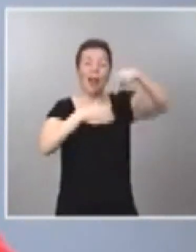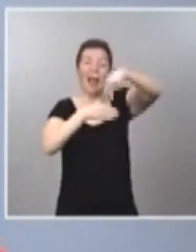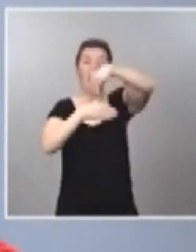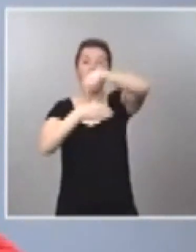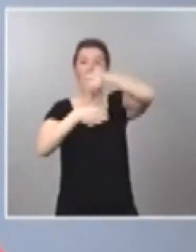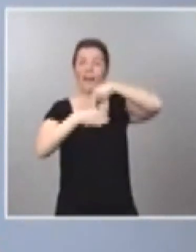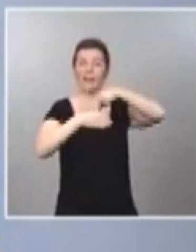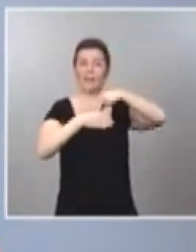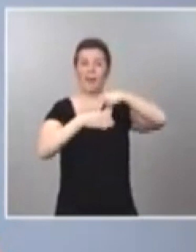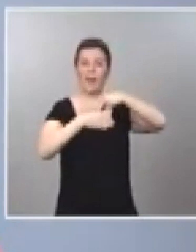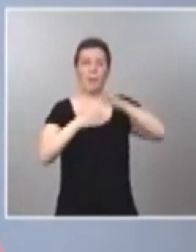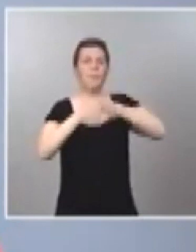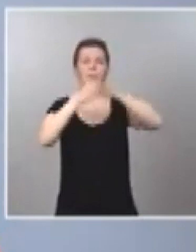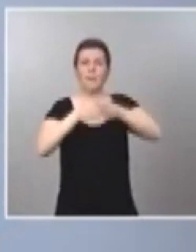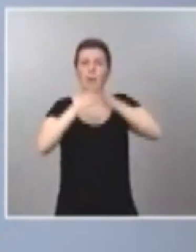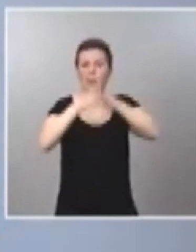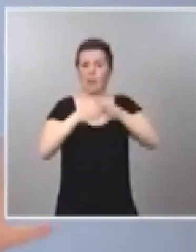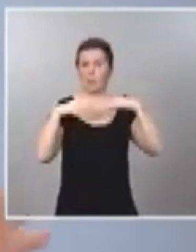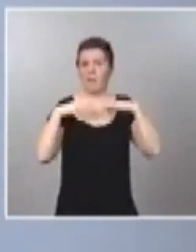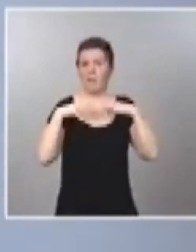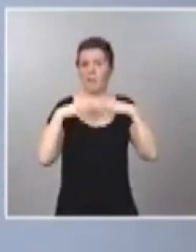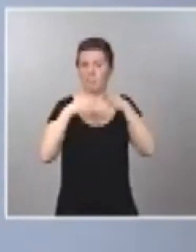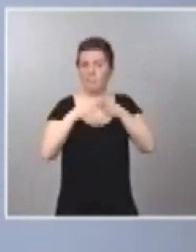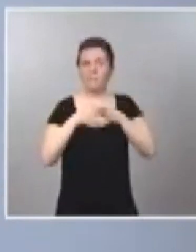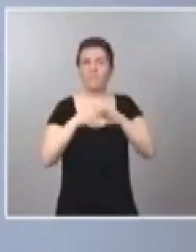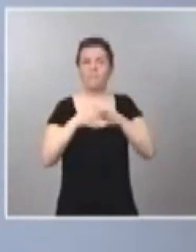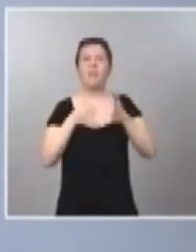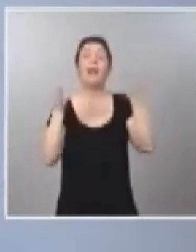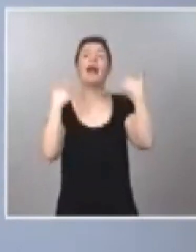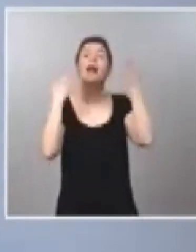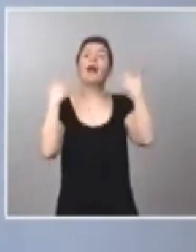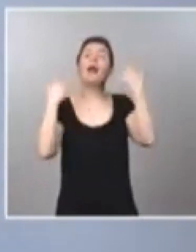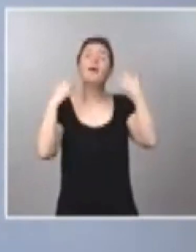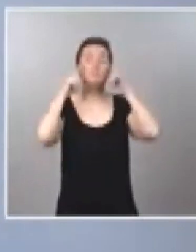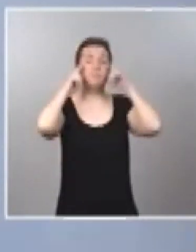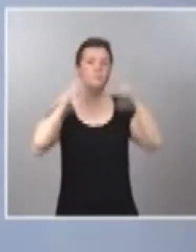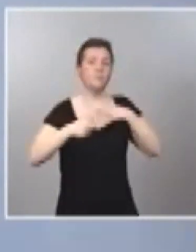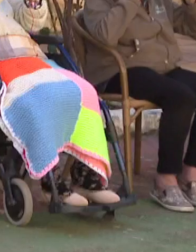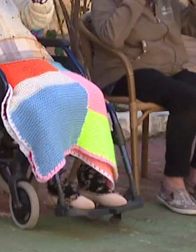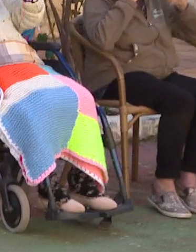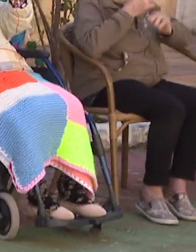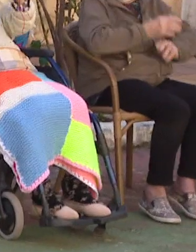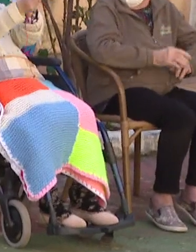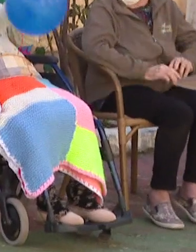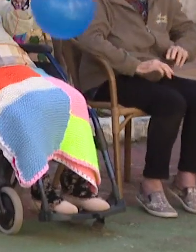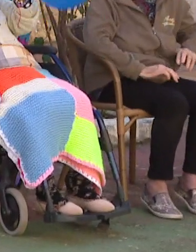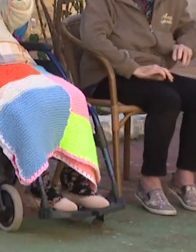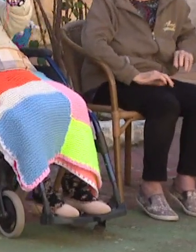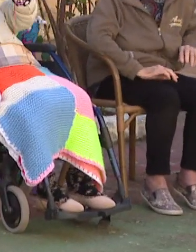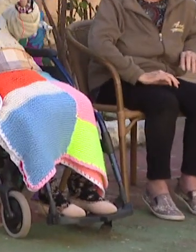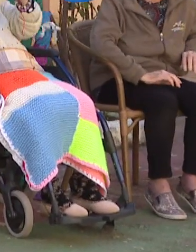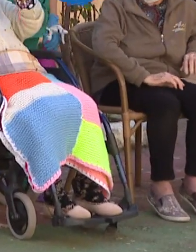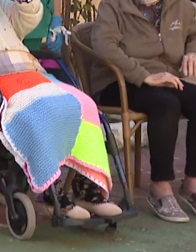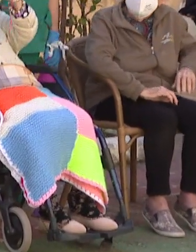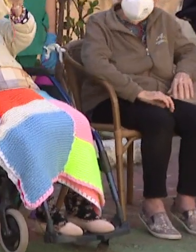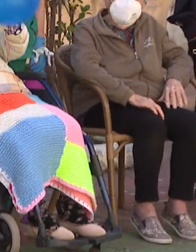embarcación, en este caso de transporte marítimo, donde podamos mantener ese espacio de un metro y medio. No se exigirá el uso de